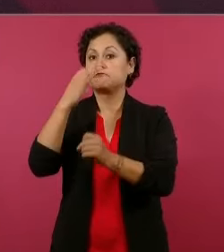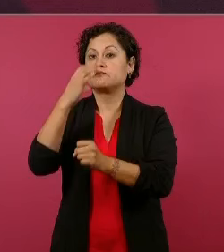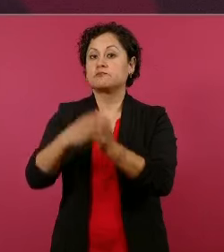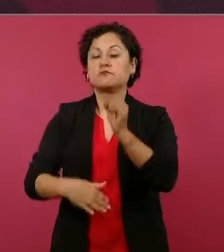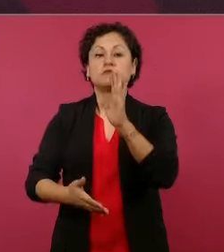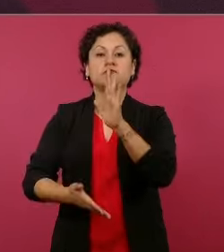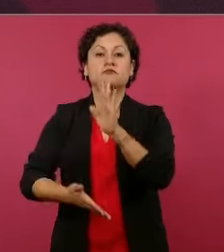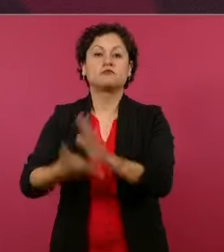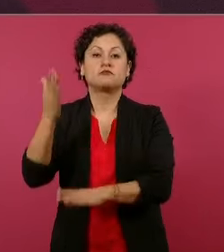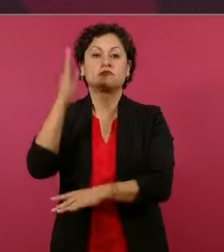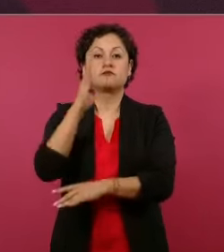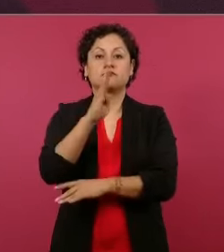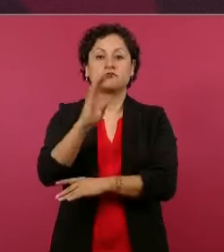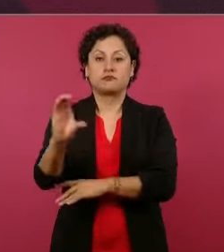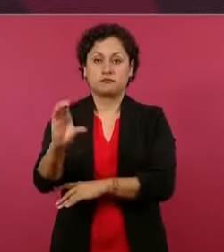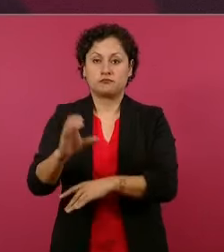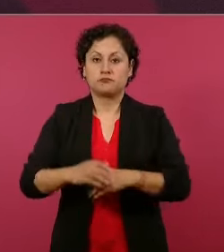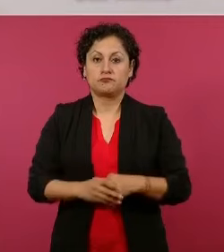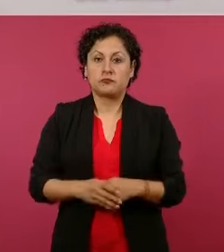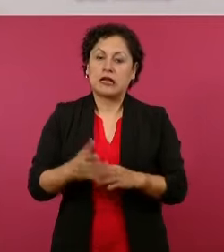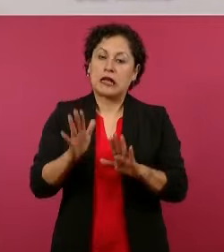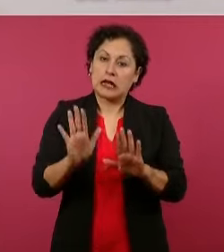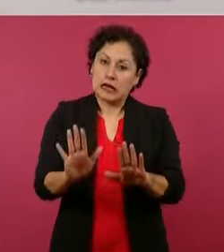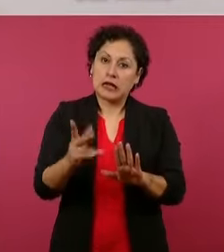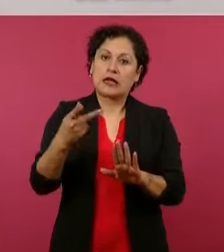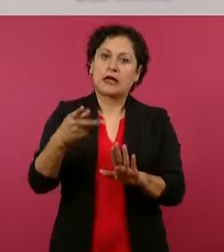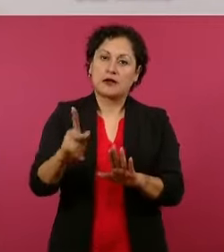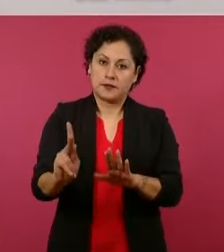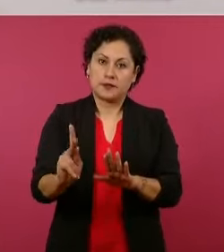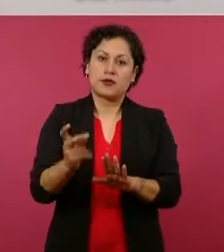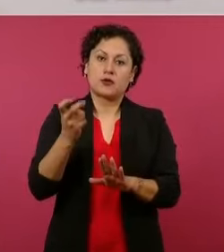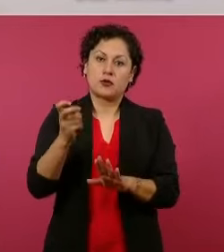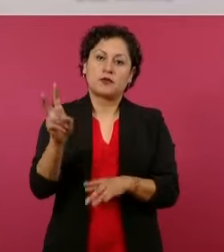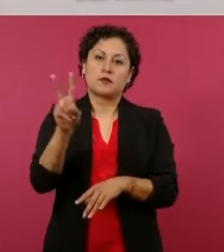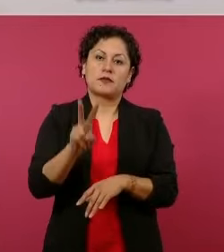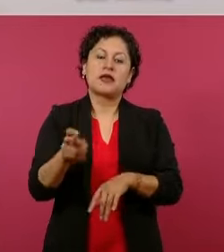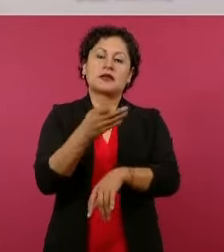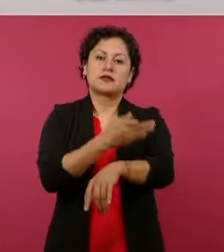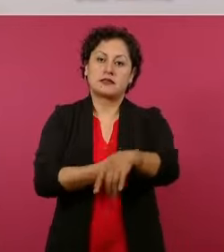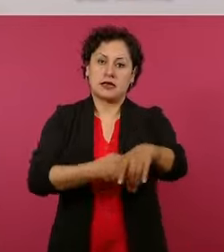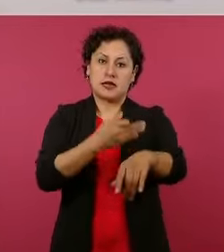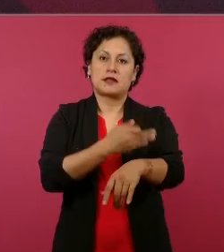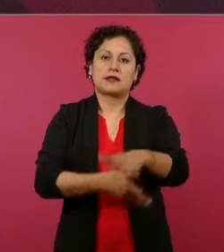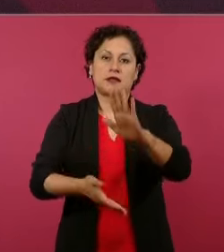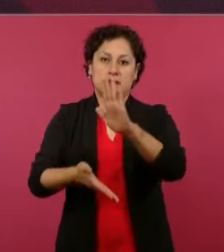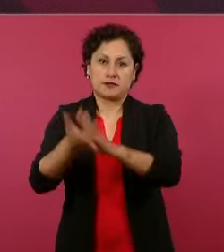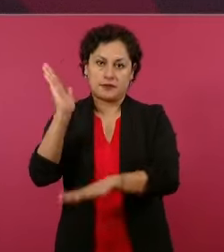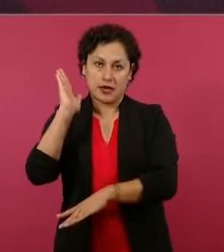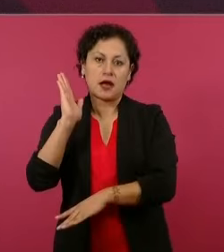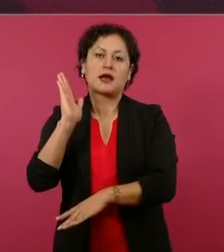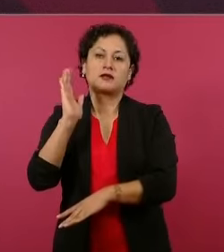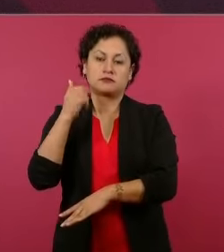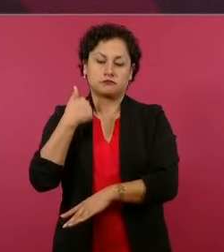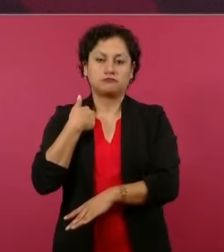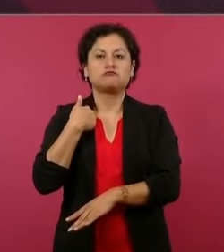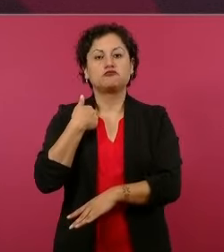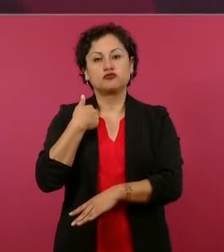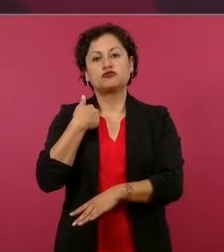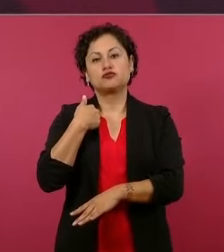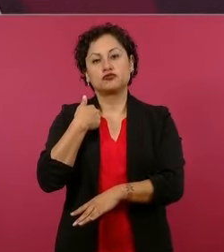California pero ya eso es el viernes en la tarde o sea que voy a estar en Baja